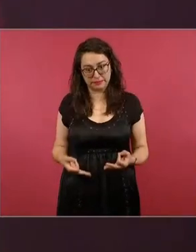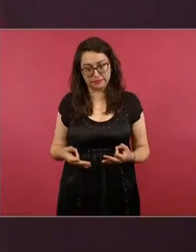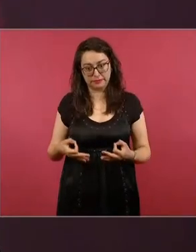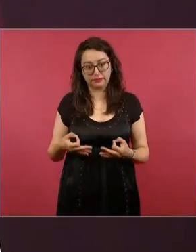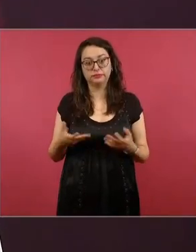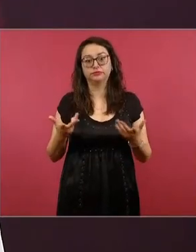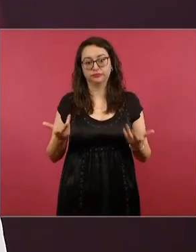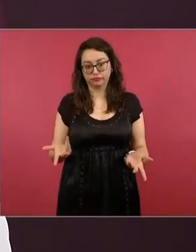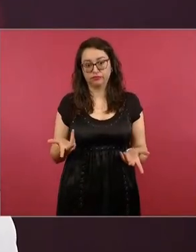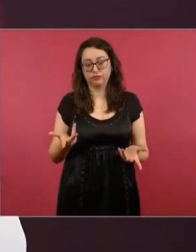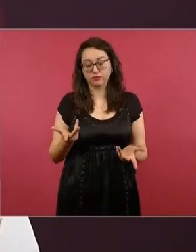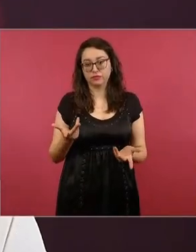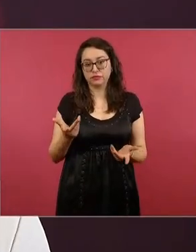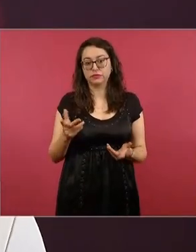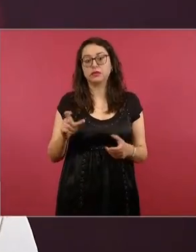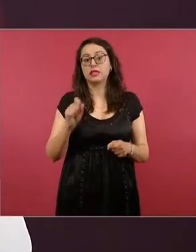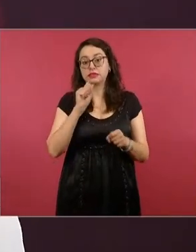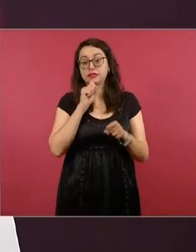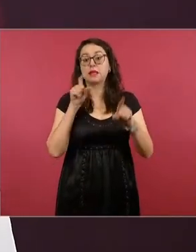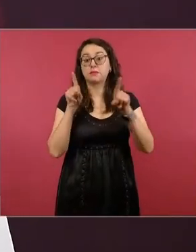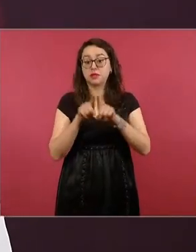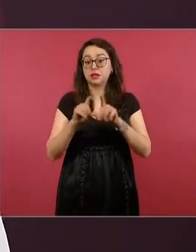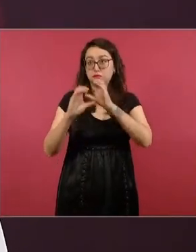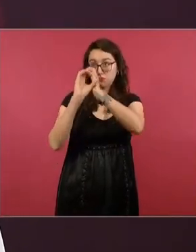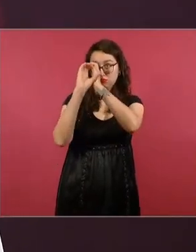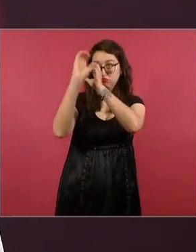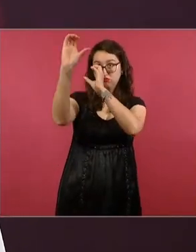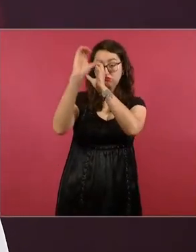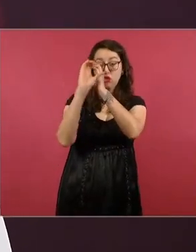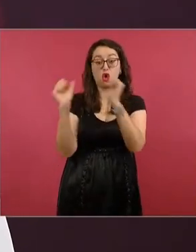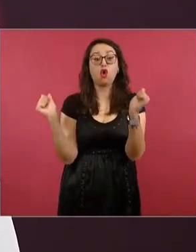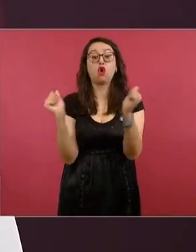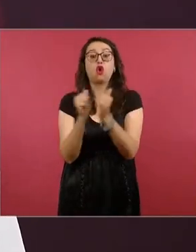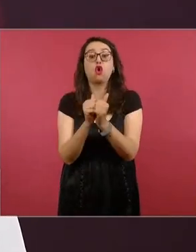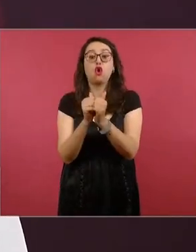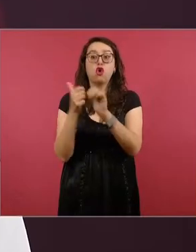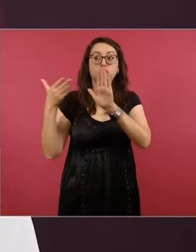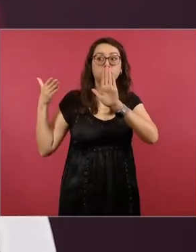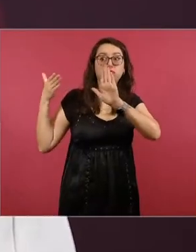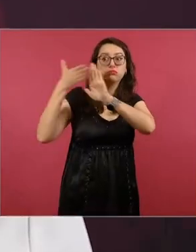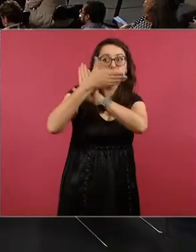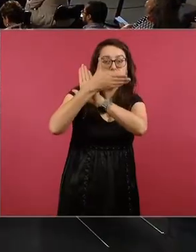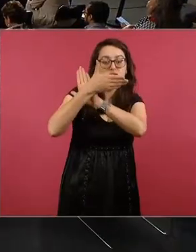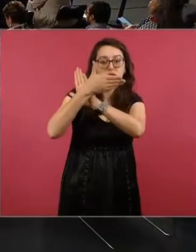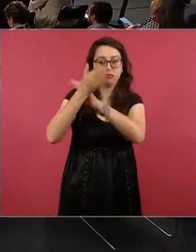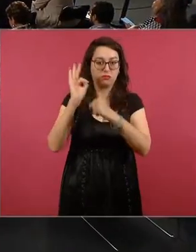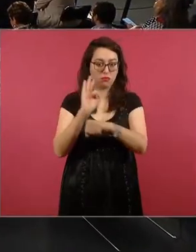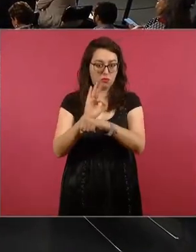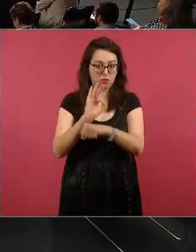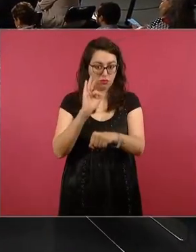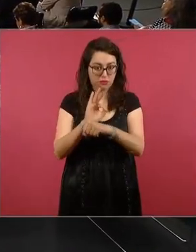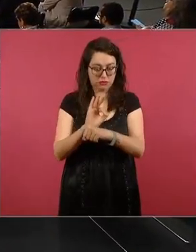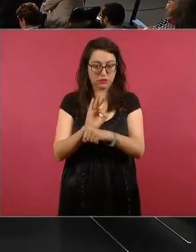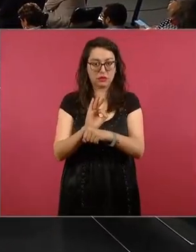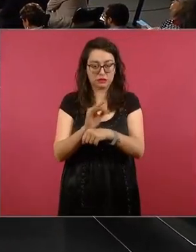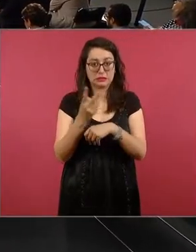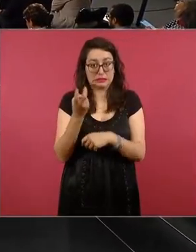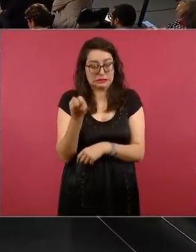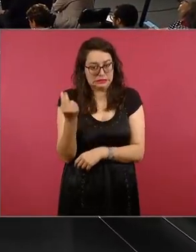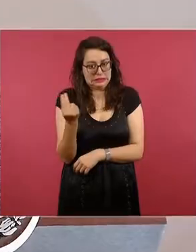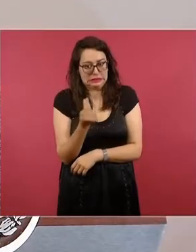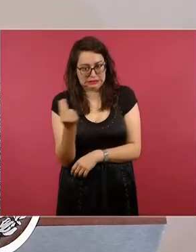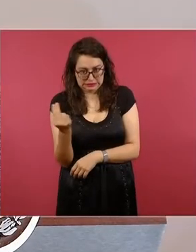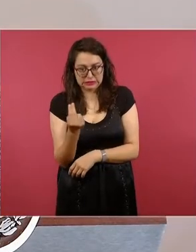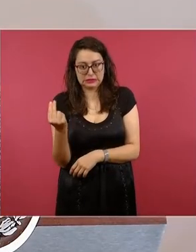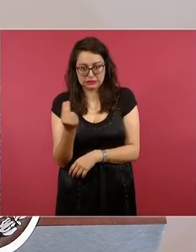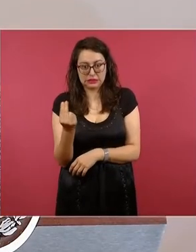este método de proyección o el método que explicó el doctor, sin mirar directamente, sin tener los filtros en